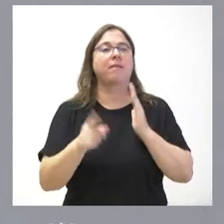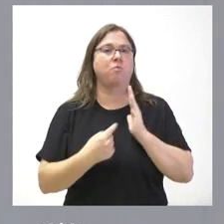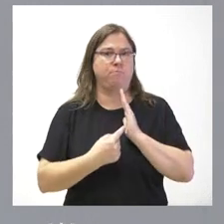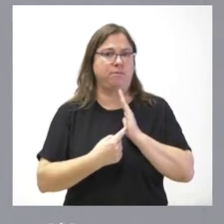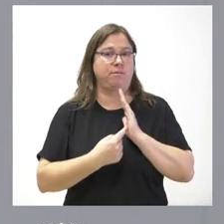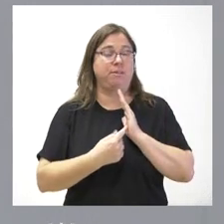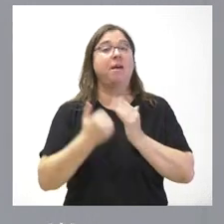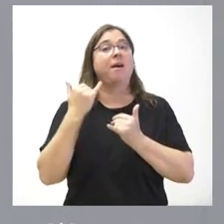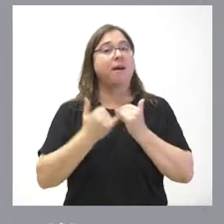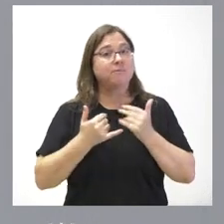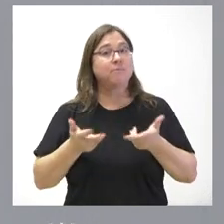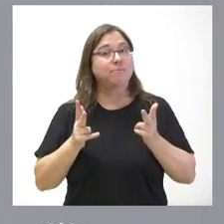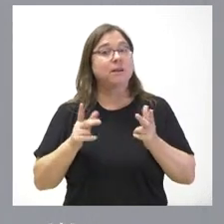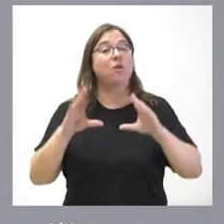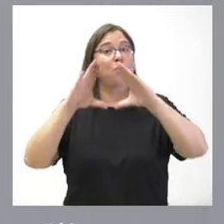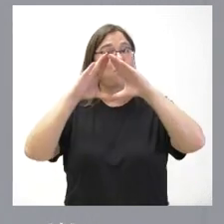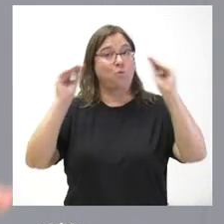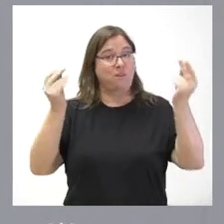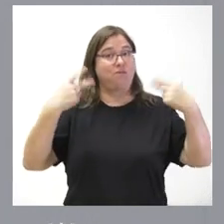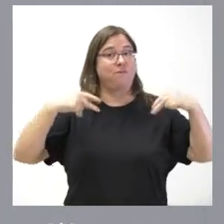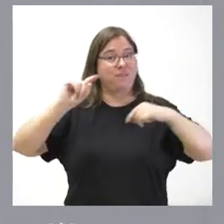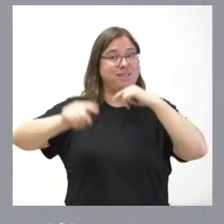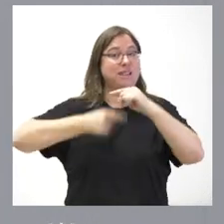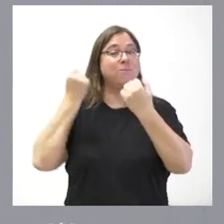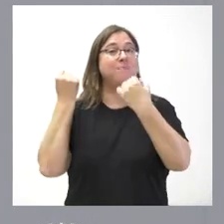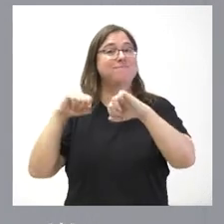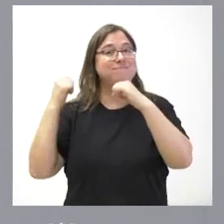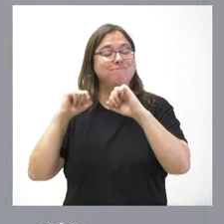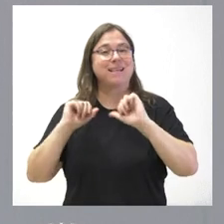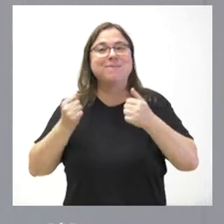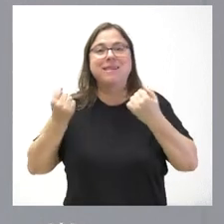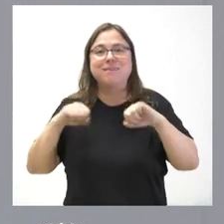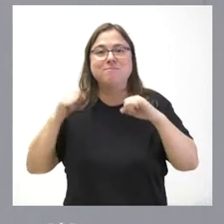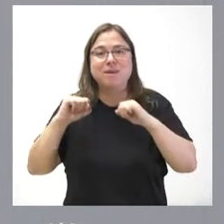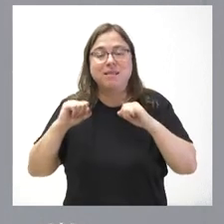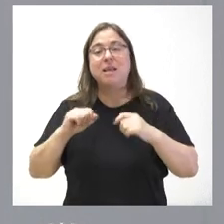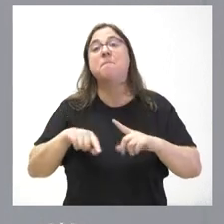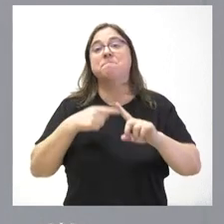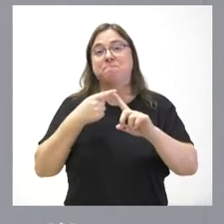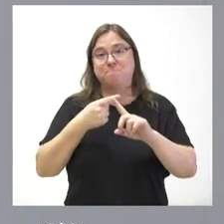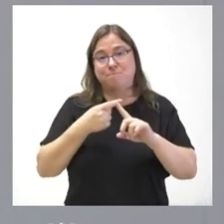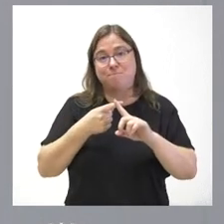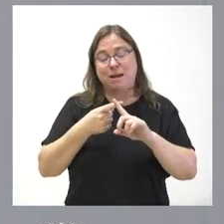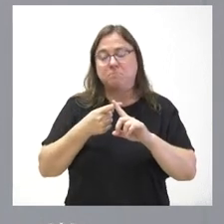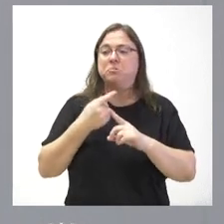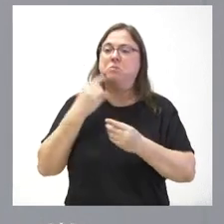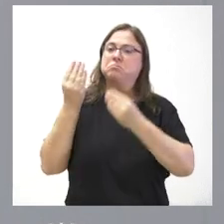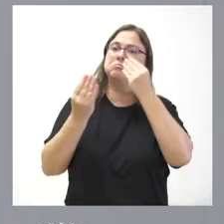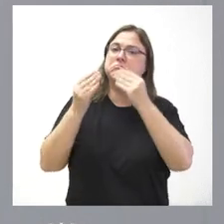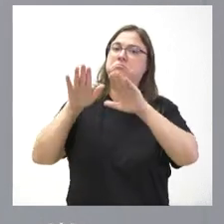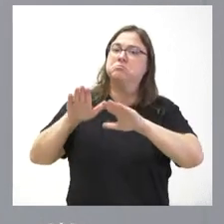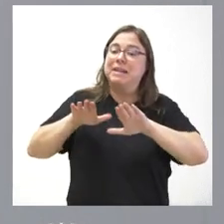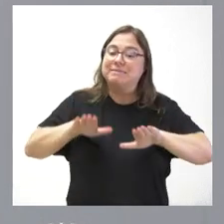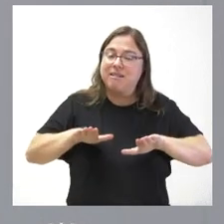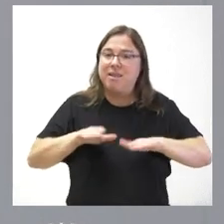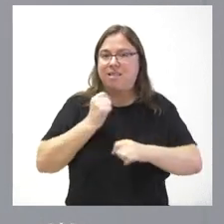permitir que los jóvenes universitarios que acaban sus estudios tengan estas primeras prácticas y por tanto analicen la posibilidad de su permanencia en nuestra